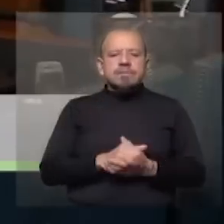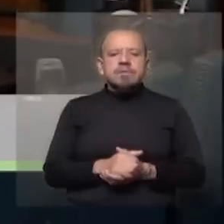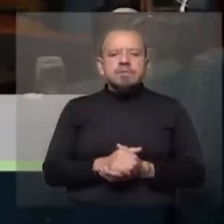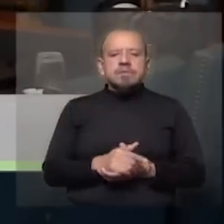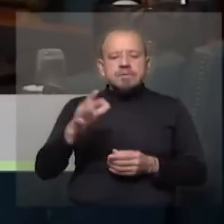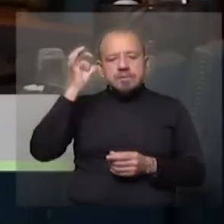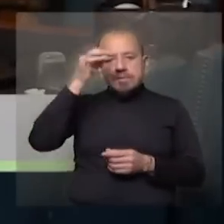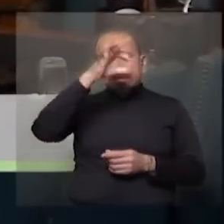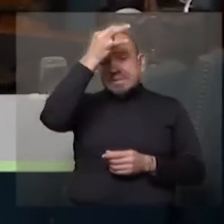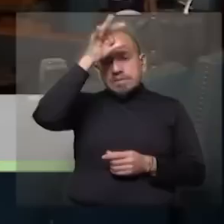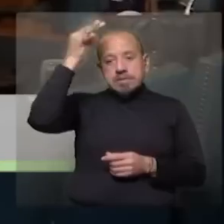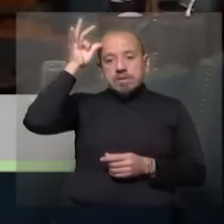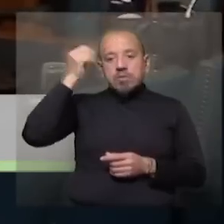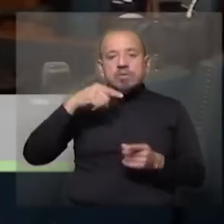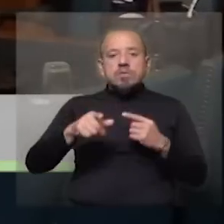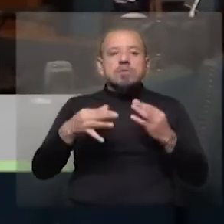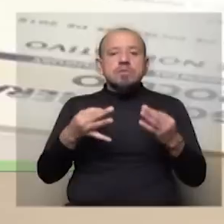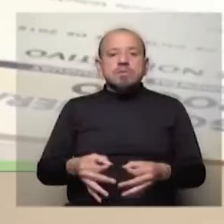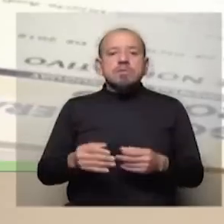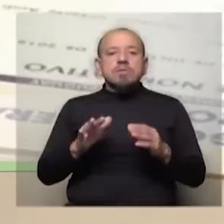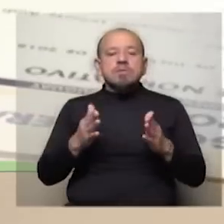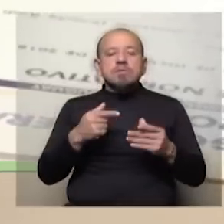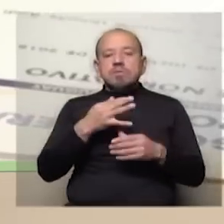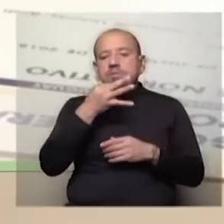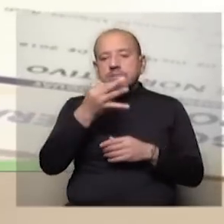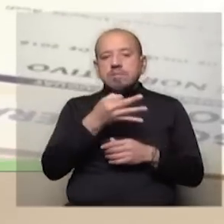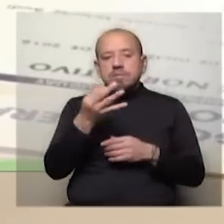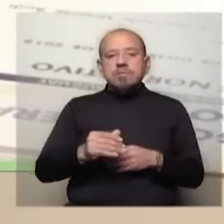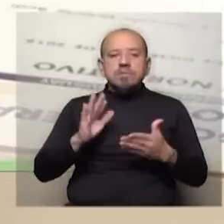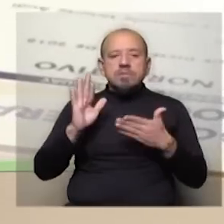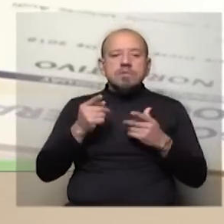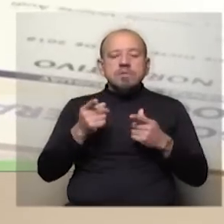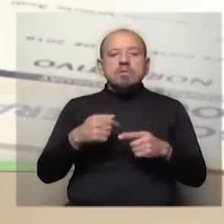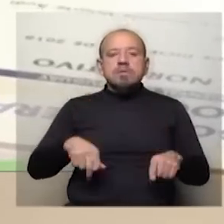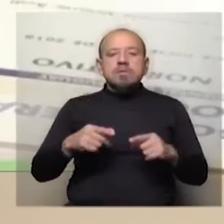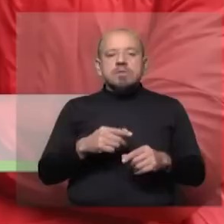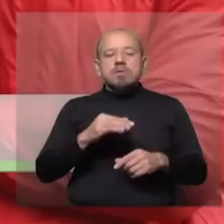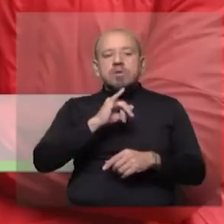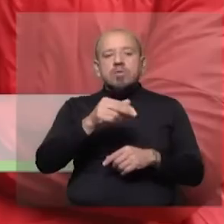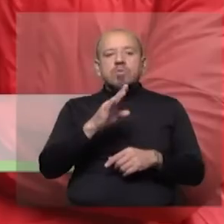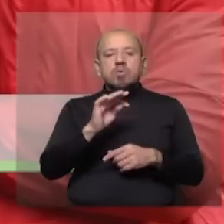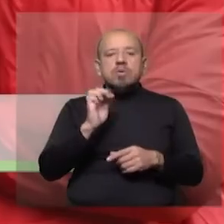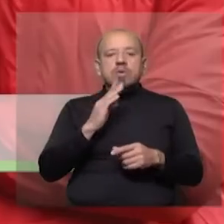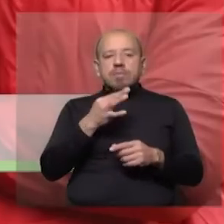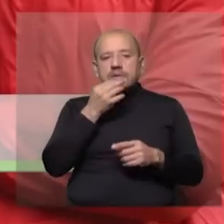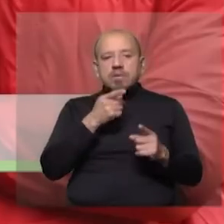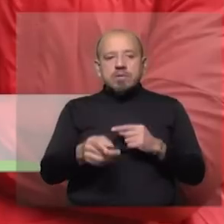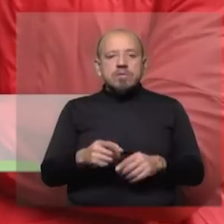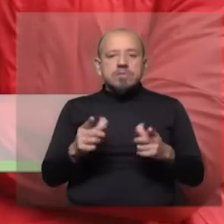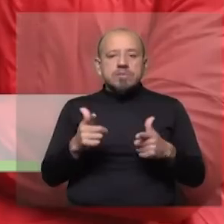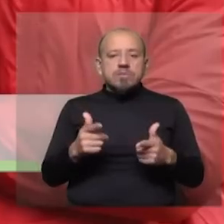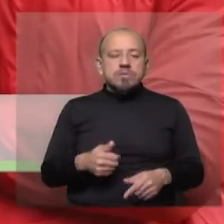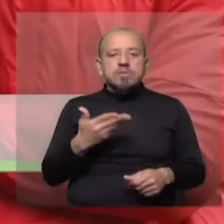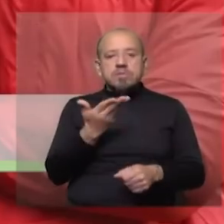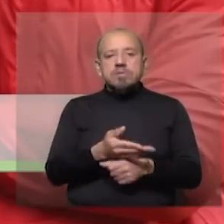senador Juan sartori asegura que cumplió en tiempo y forma con su declaración jurada de bienes e ingresos ante la jutep e insistió en que no tiene posibilidades